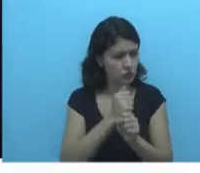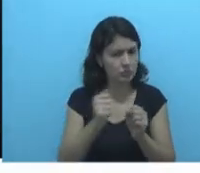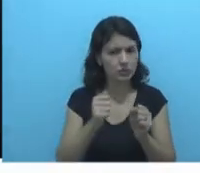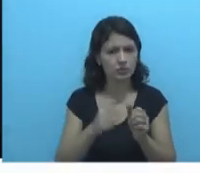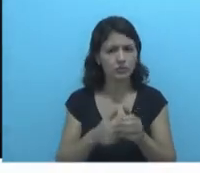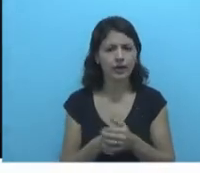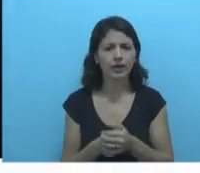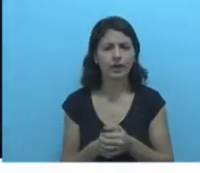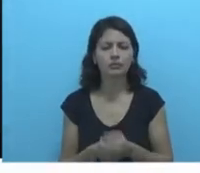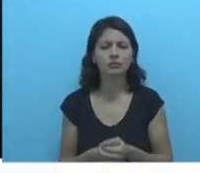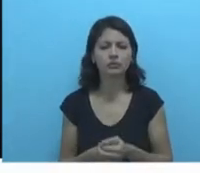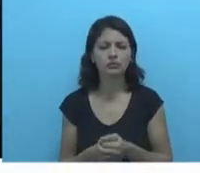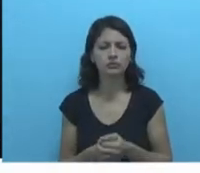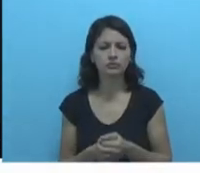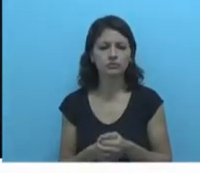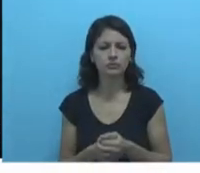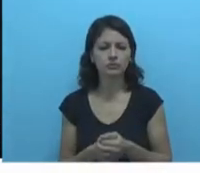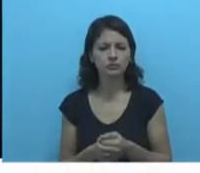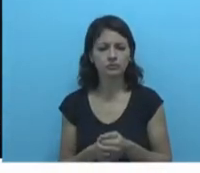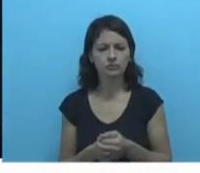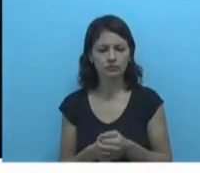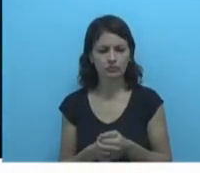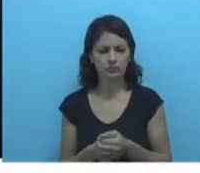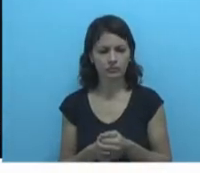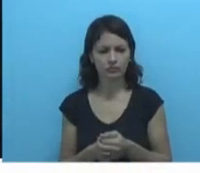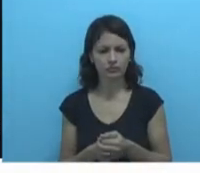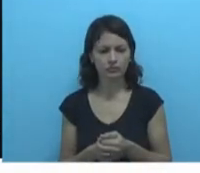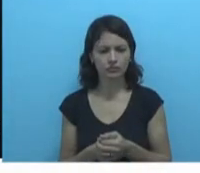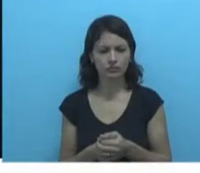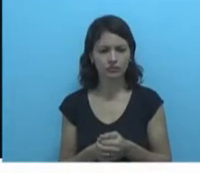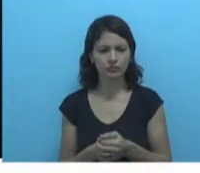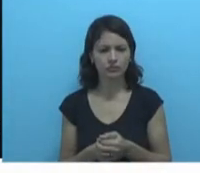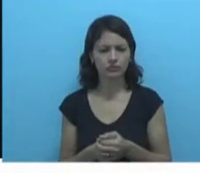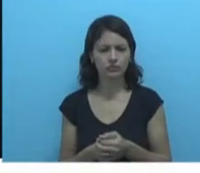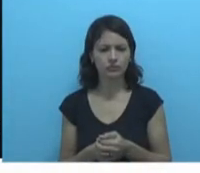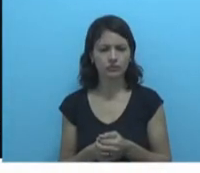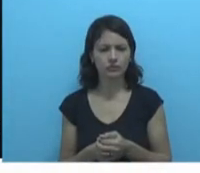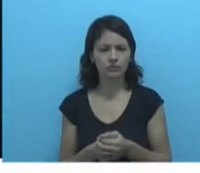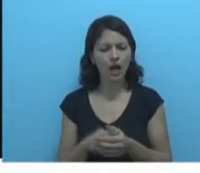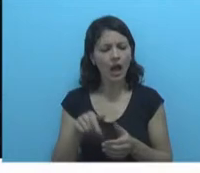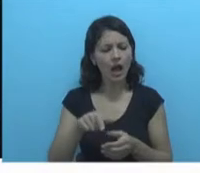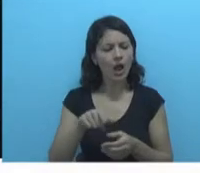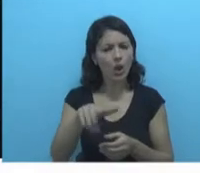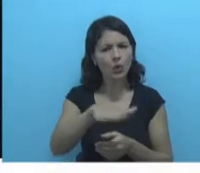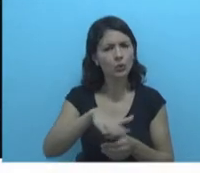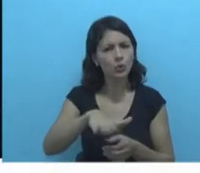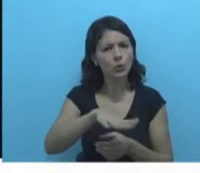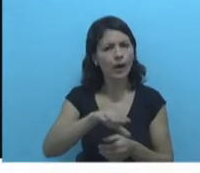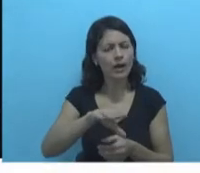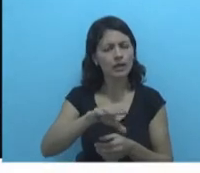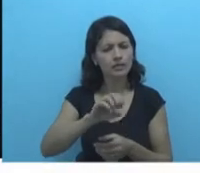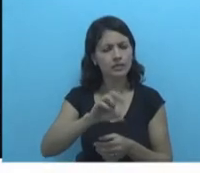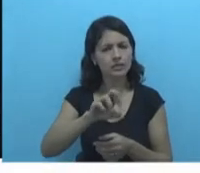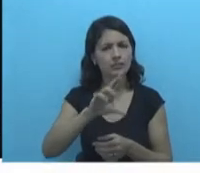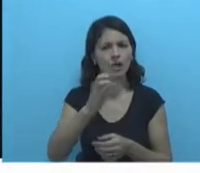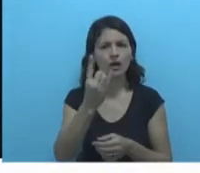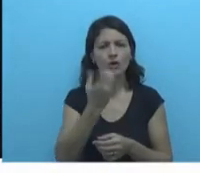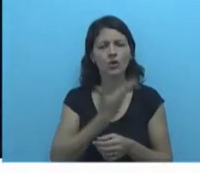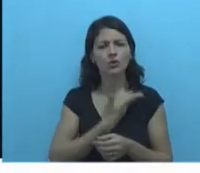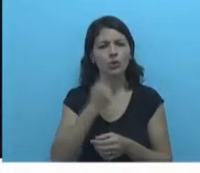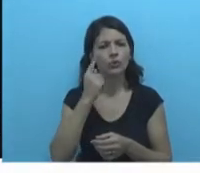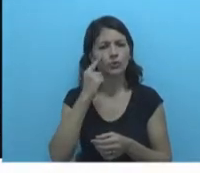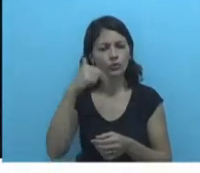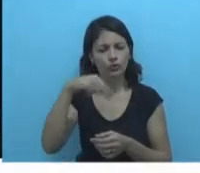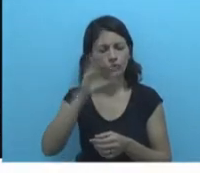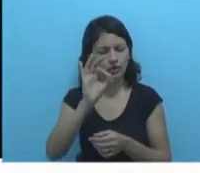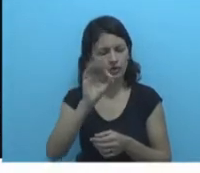sociales, sanitarias, de instituciones intermedias, en Rufino, se dio en la ciudad de Rufino, Departamento General López,